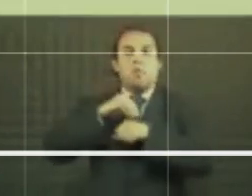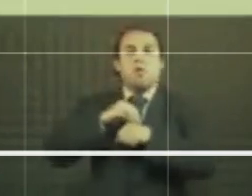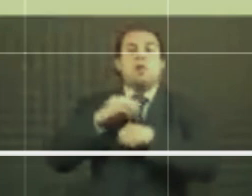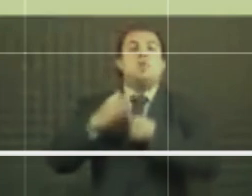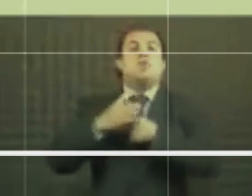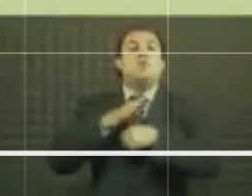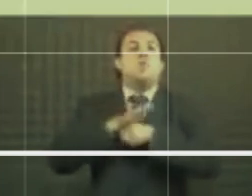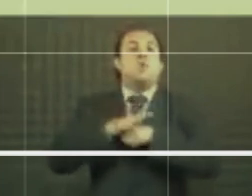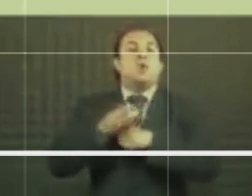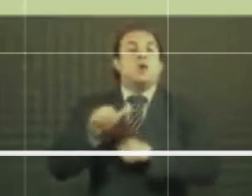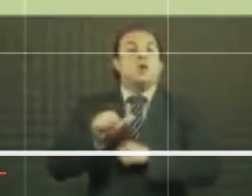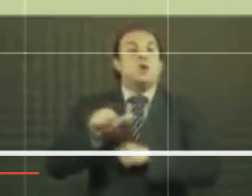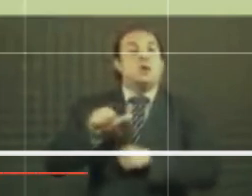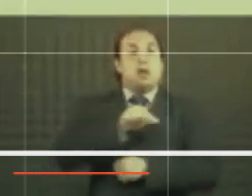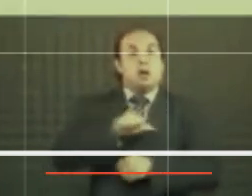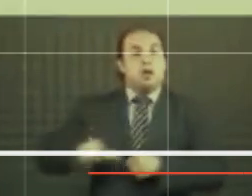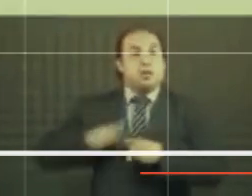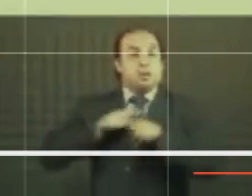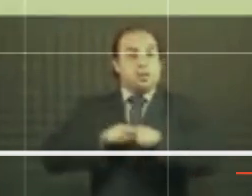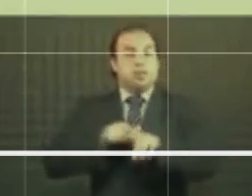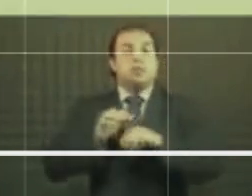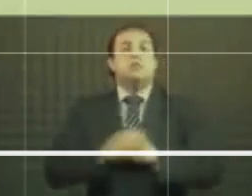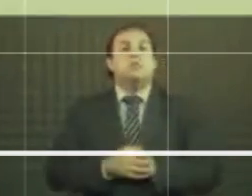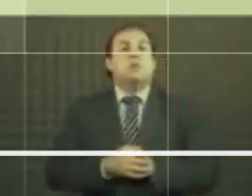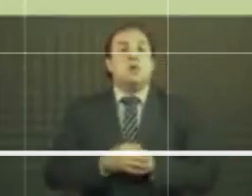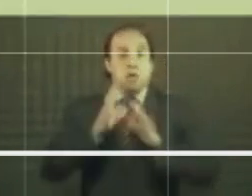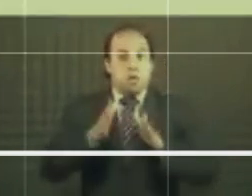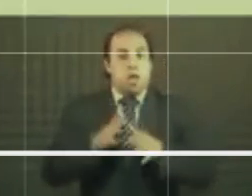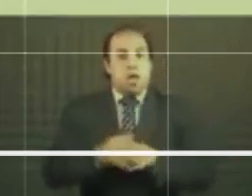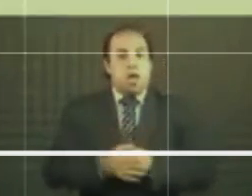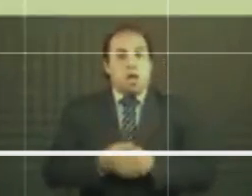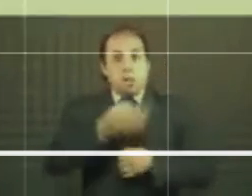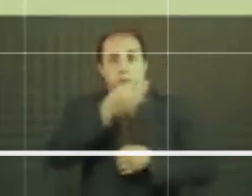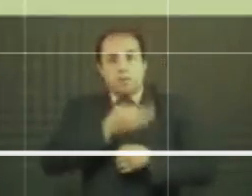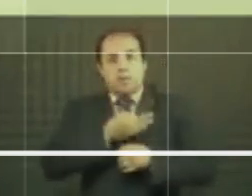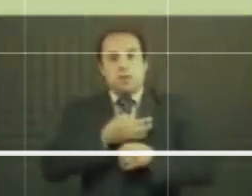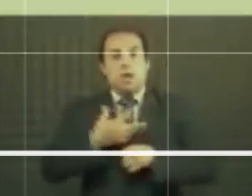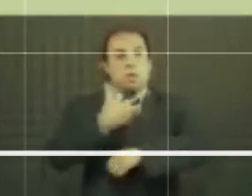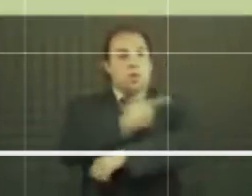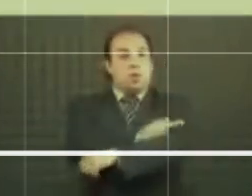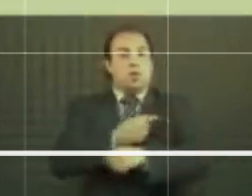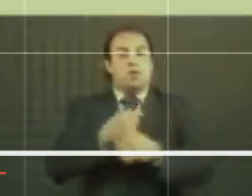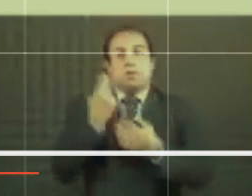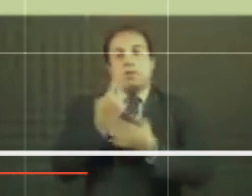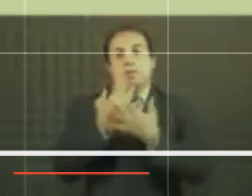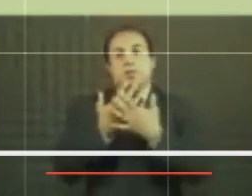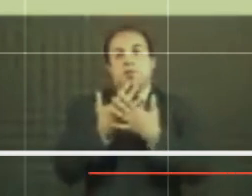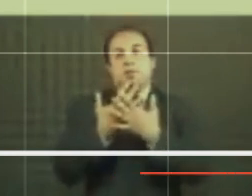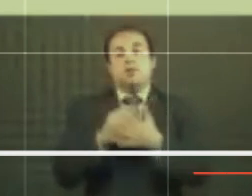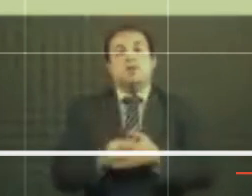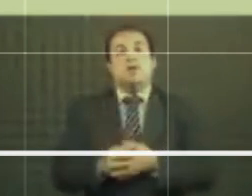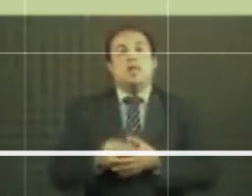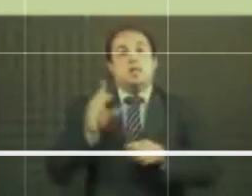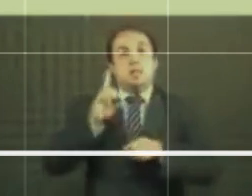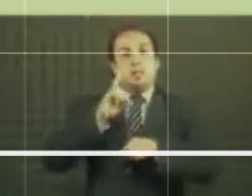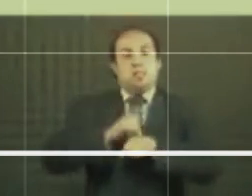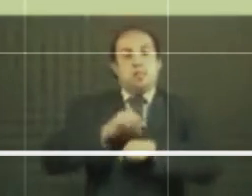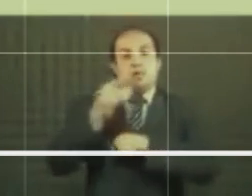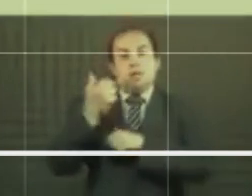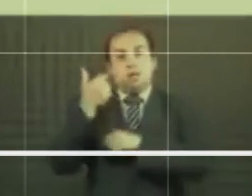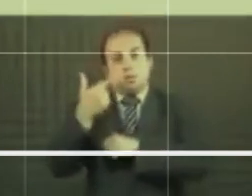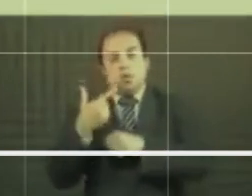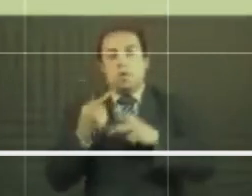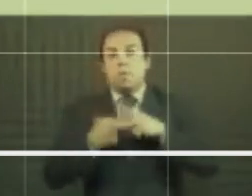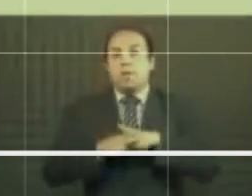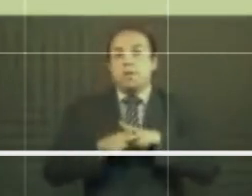del 16 al 22 de agosto. Ya nos confirmaron esas dosis, nos van a llegar, pero tenemos que esperar a que se cumpla el plazo, el día 57, que iniciaría